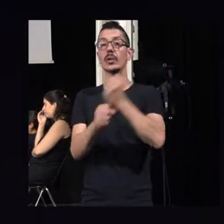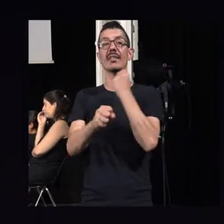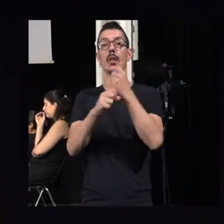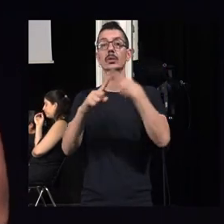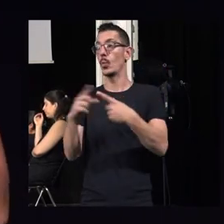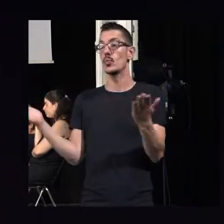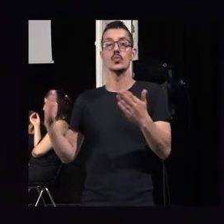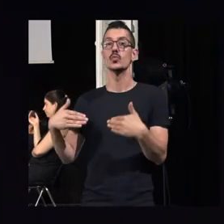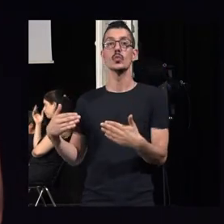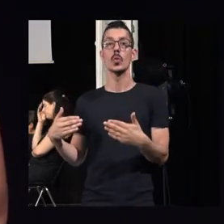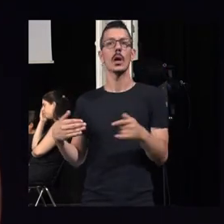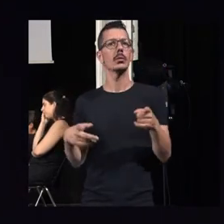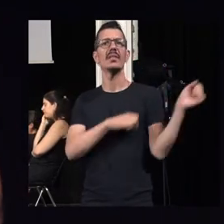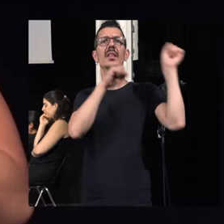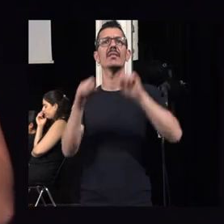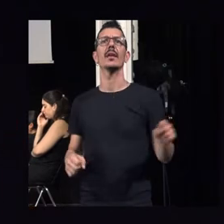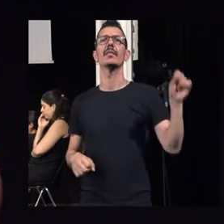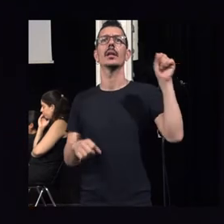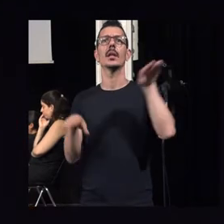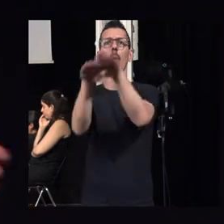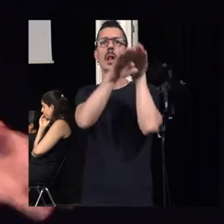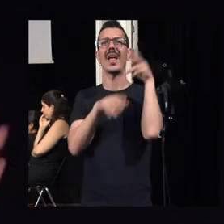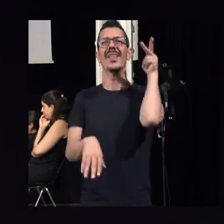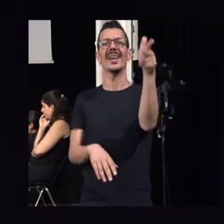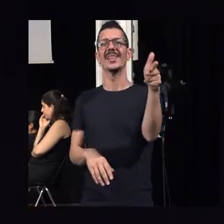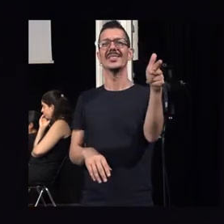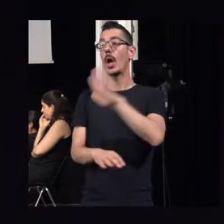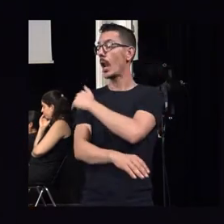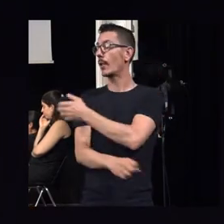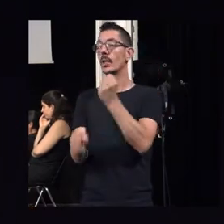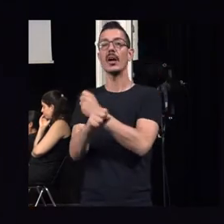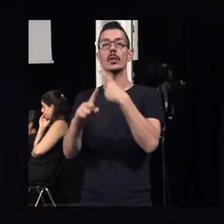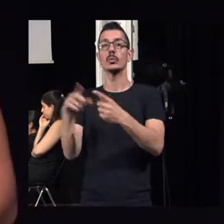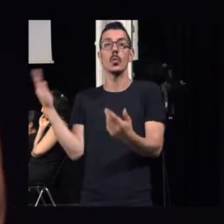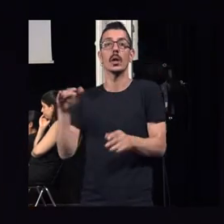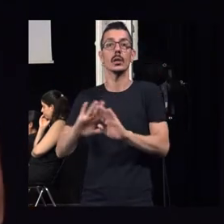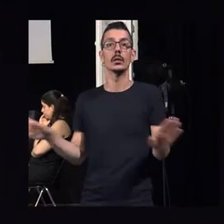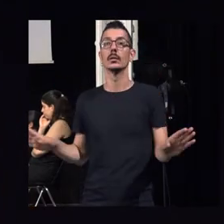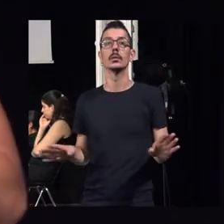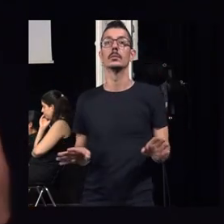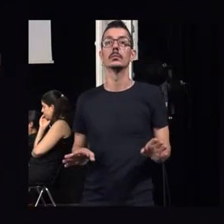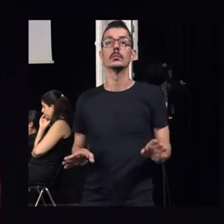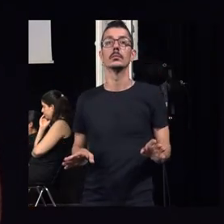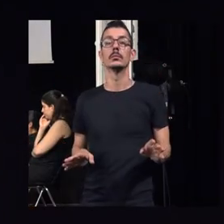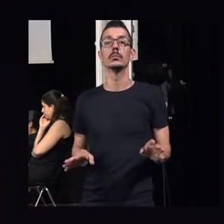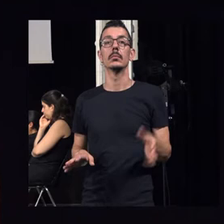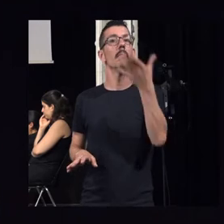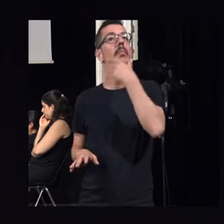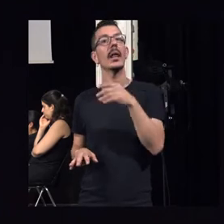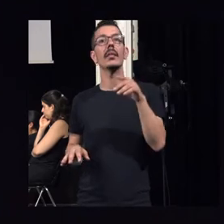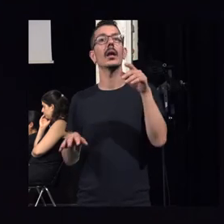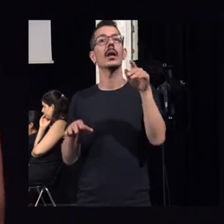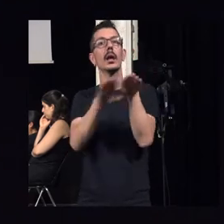ellas que van tanto por la igualdad de los derechos y no sé qué, bueno, no llevan a ninguna trabajadora sexual. Se ve que también la igualdad no es para